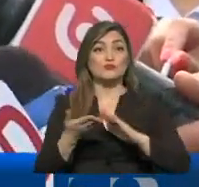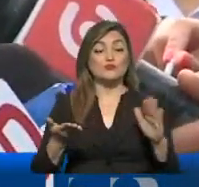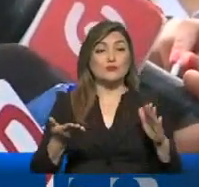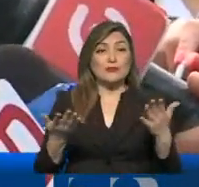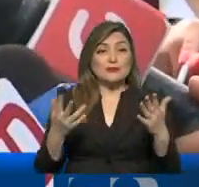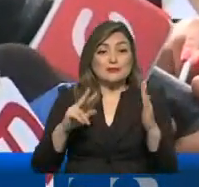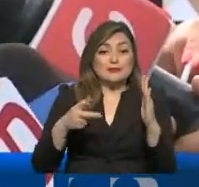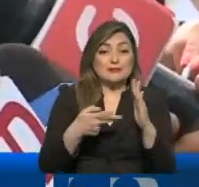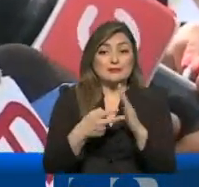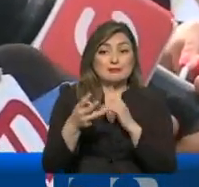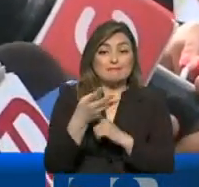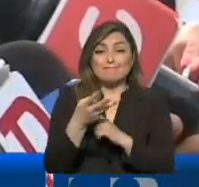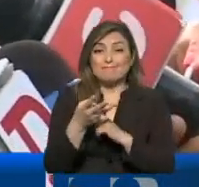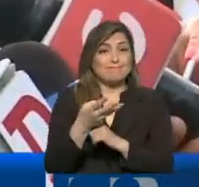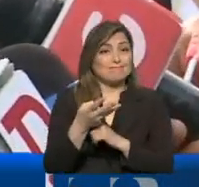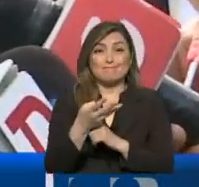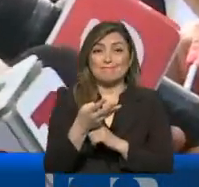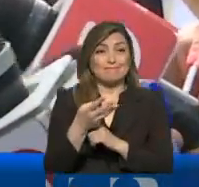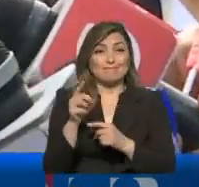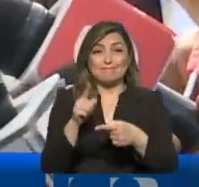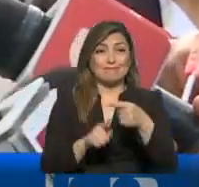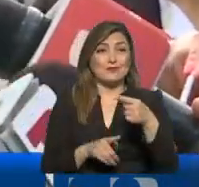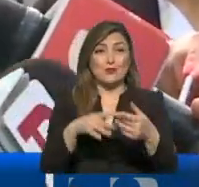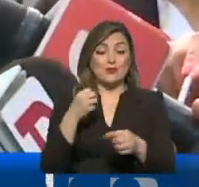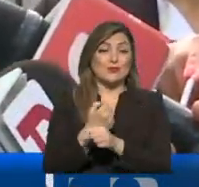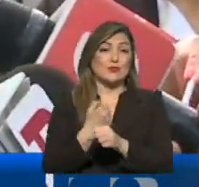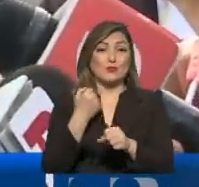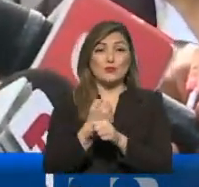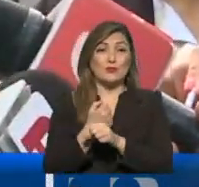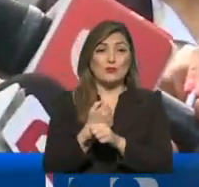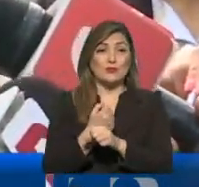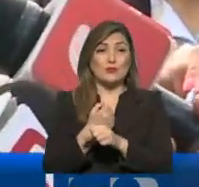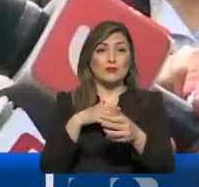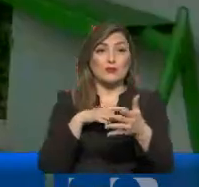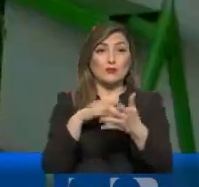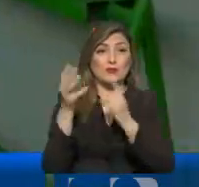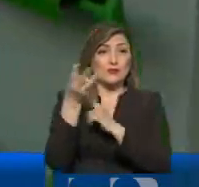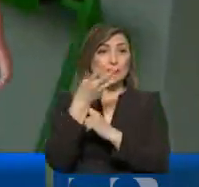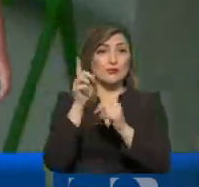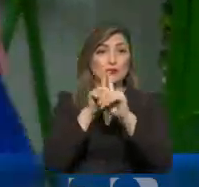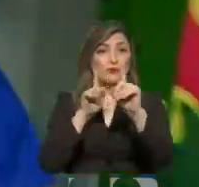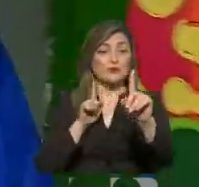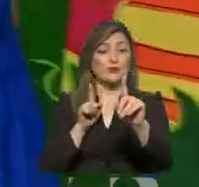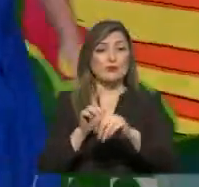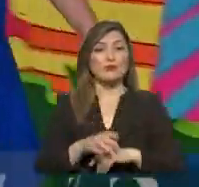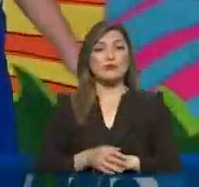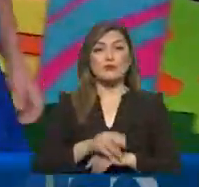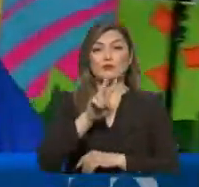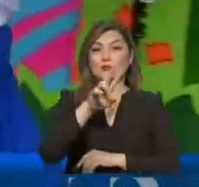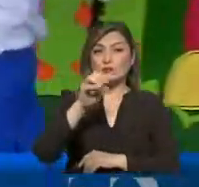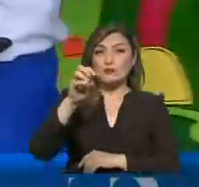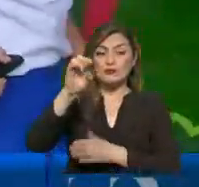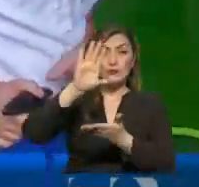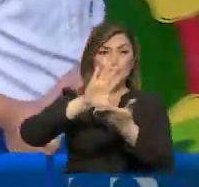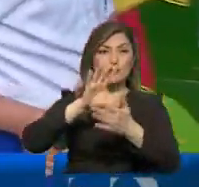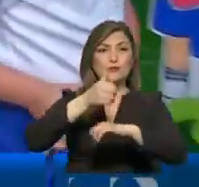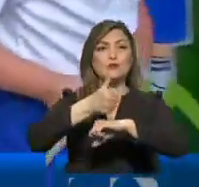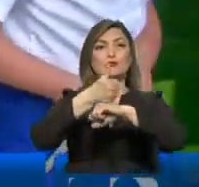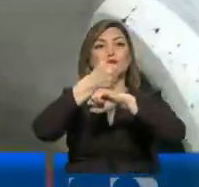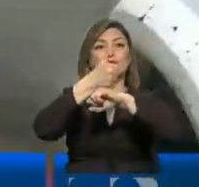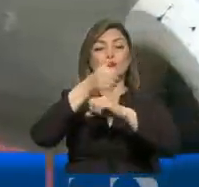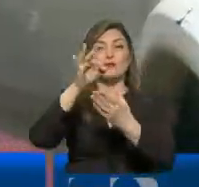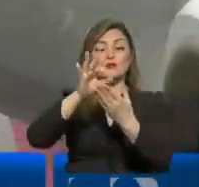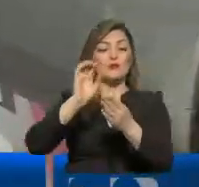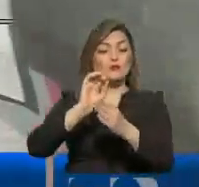baja conectividad, no han tenido la posibilidad de trabajar en educación virtual o a distancia. En los otros 200 centros autorizados en la zona